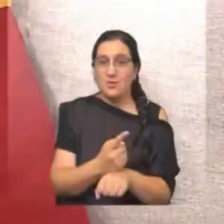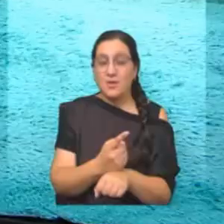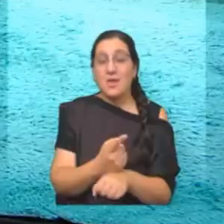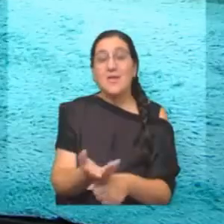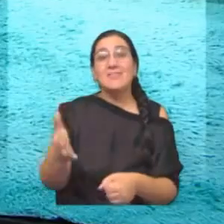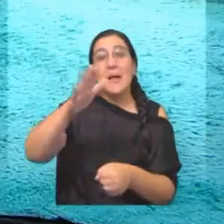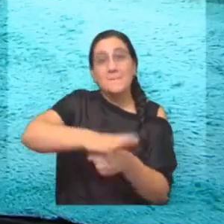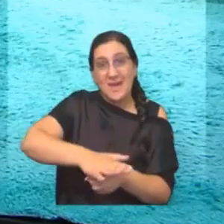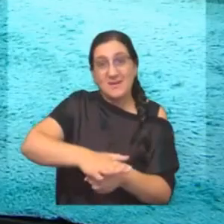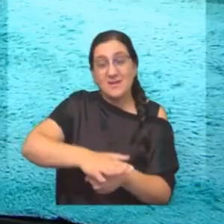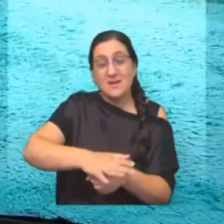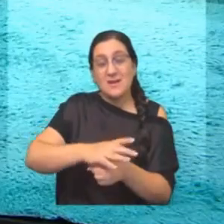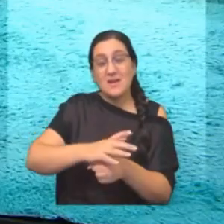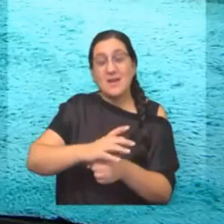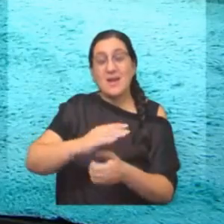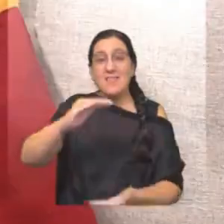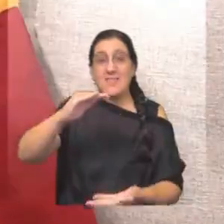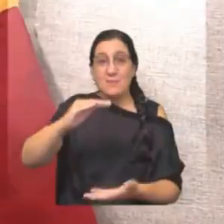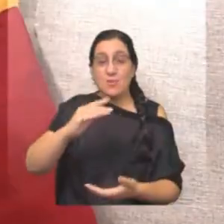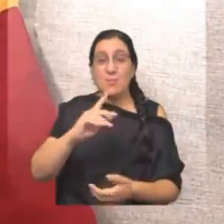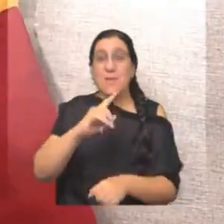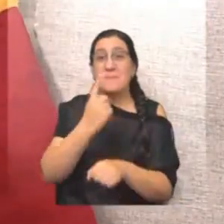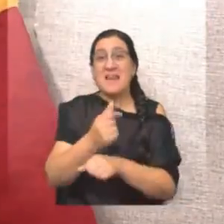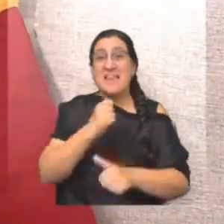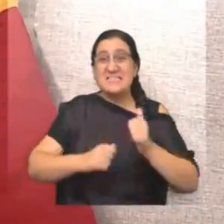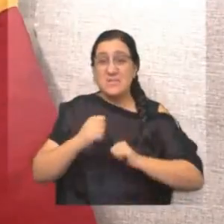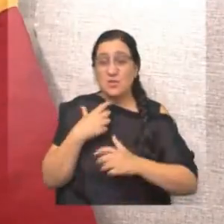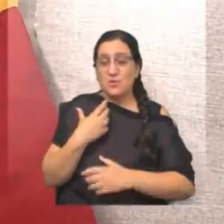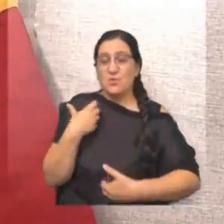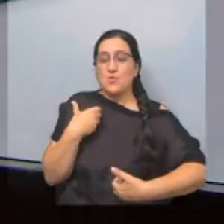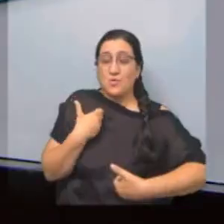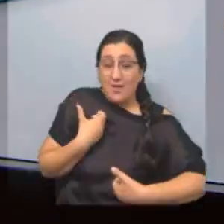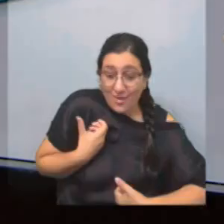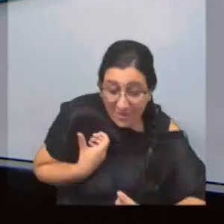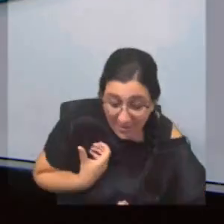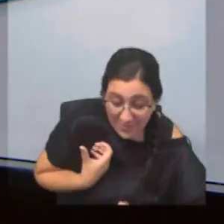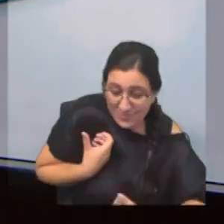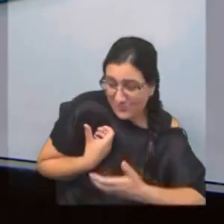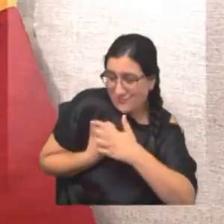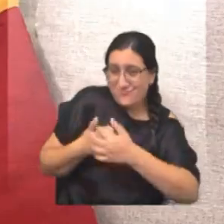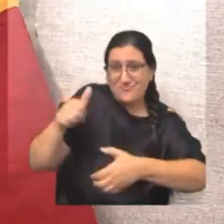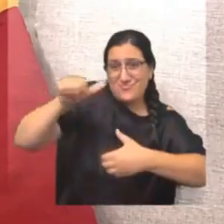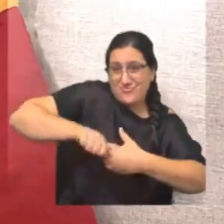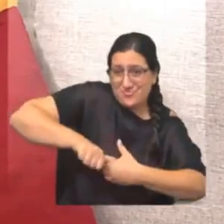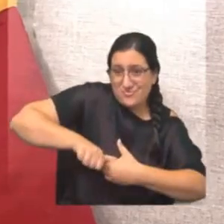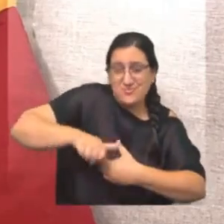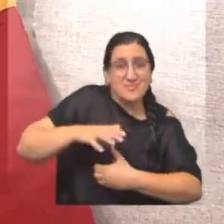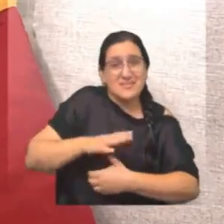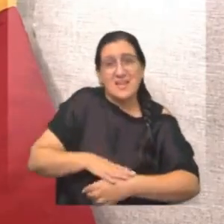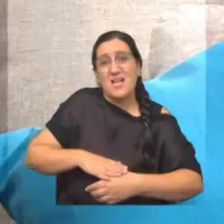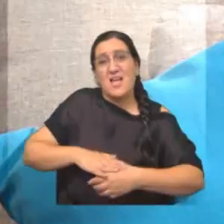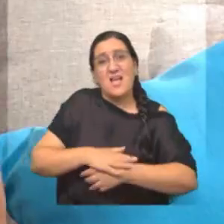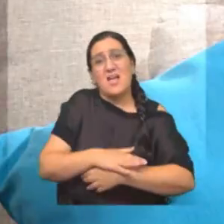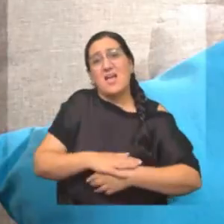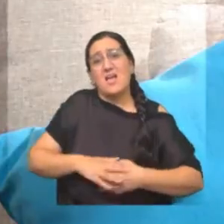eso de agacharse con el termo, porque las primeras lesiones que vimos por quemaduras por parte de Blanda, el uruguayo clásico. Prácticamente lo tiene siempre con el